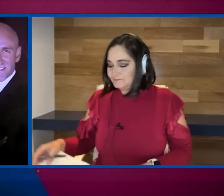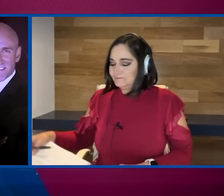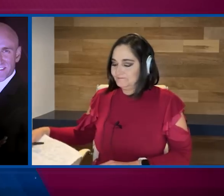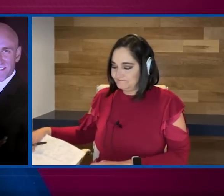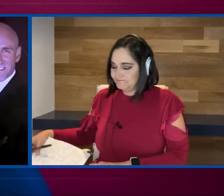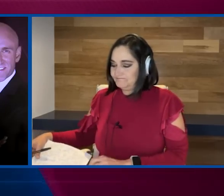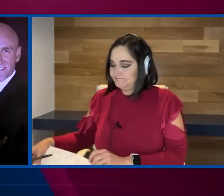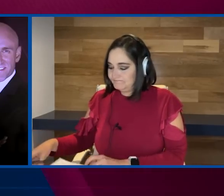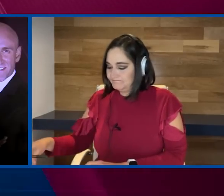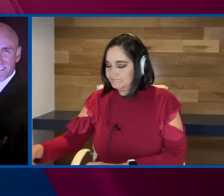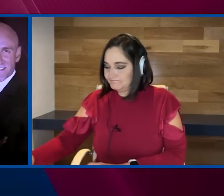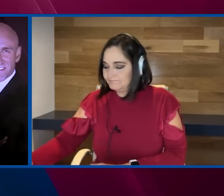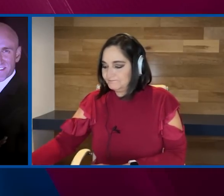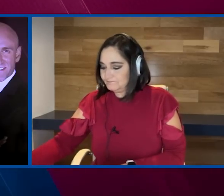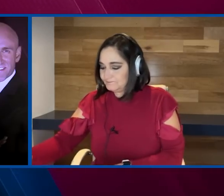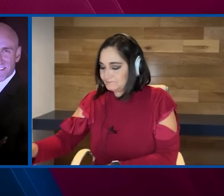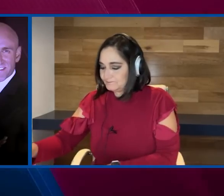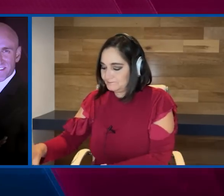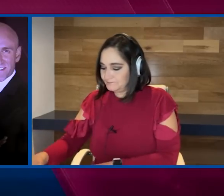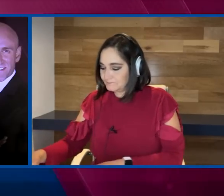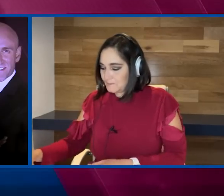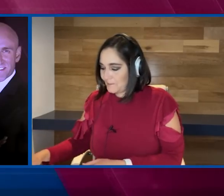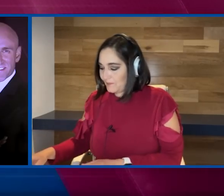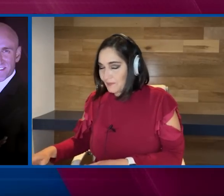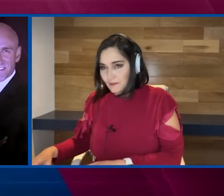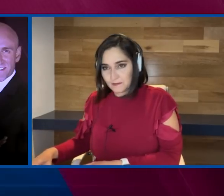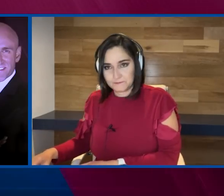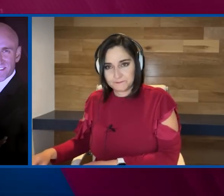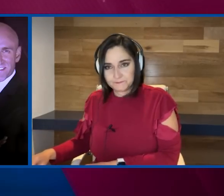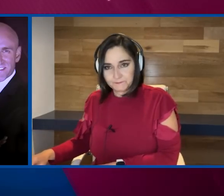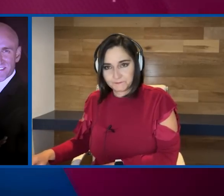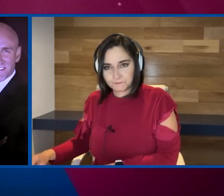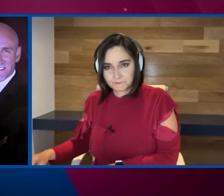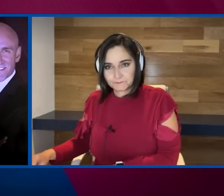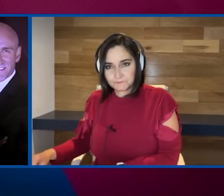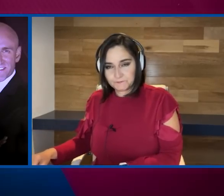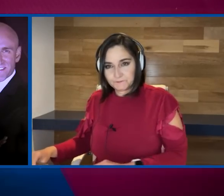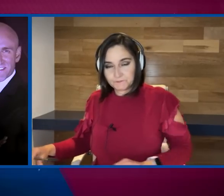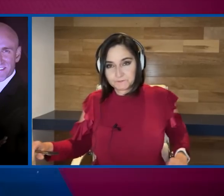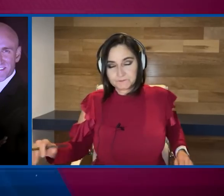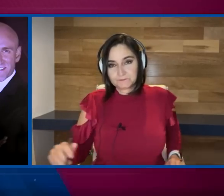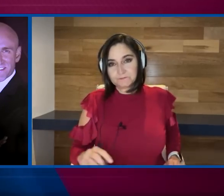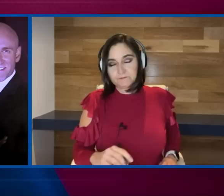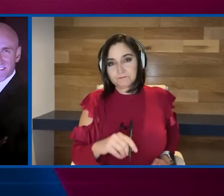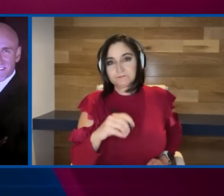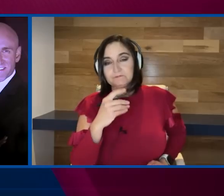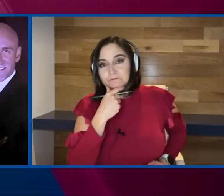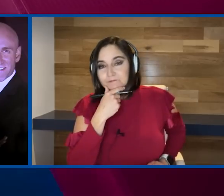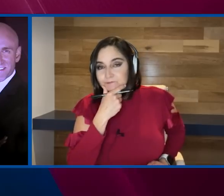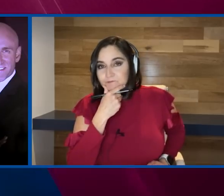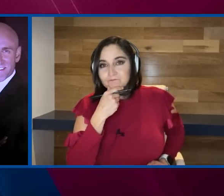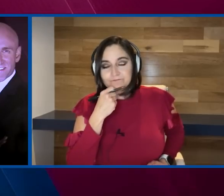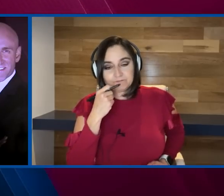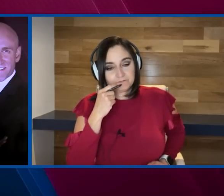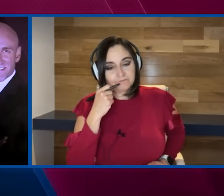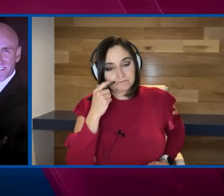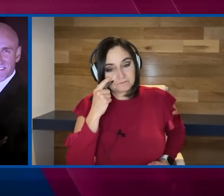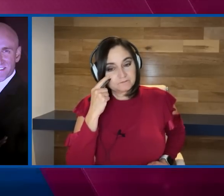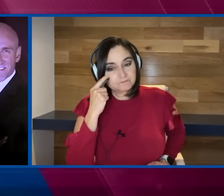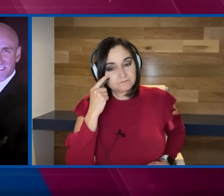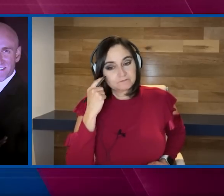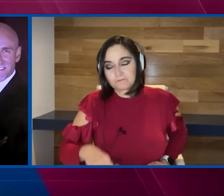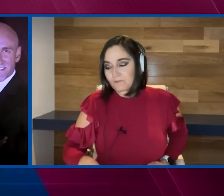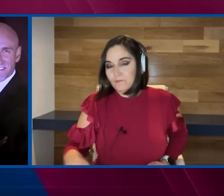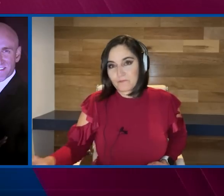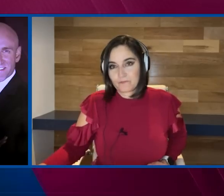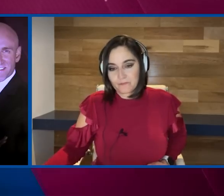y la poca raciocinio con el cual actúa el gobierno de México en torno a lo que está pasando con el